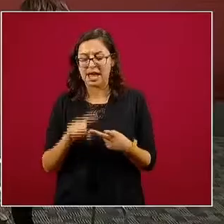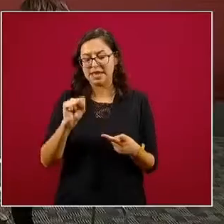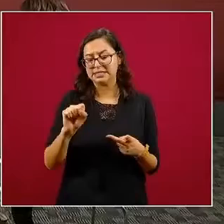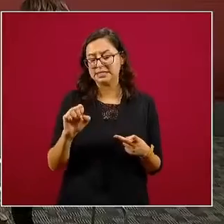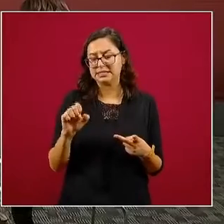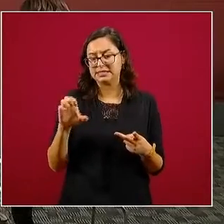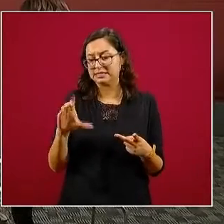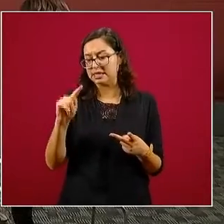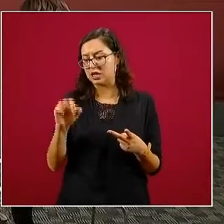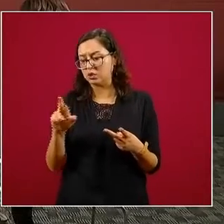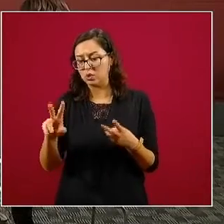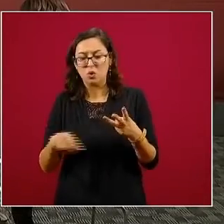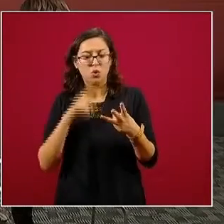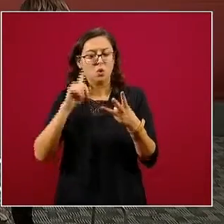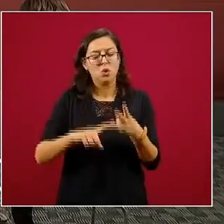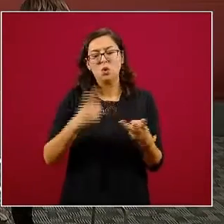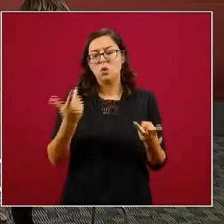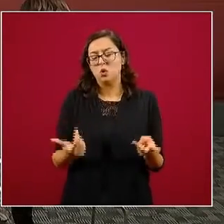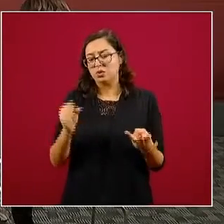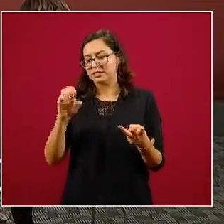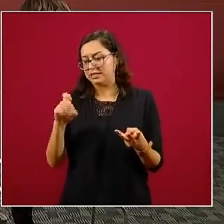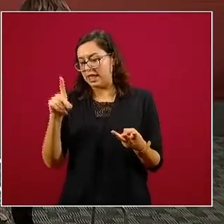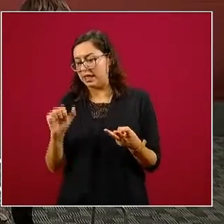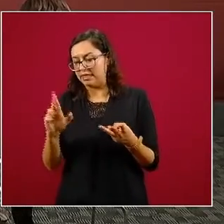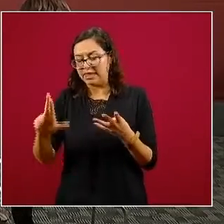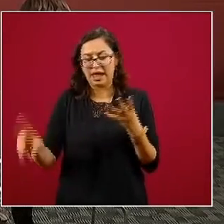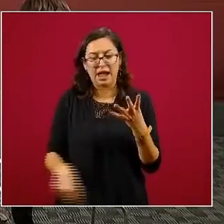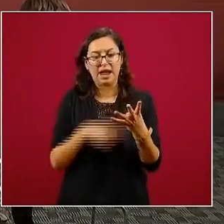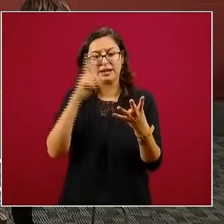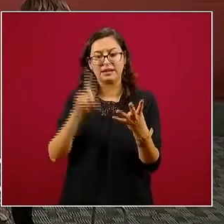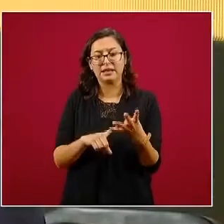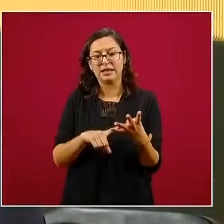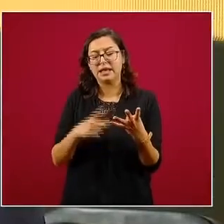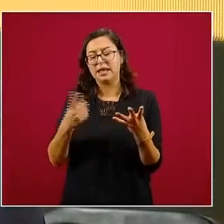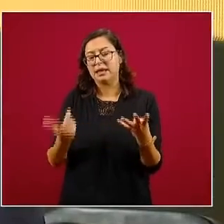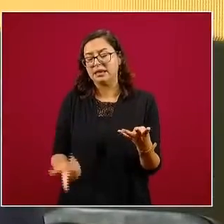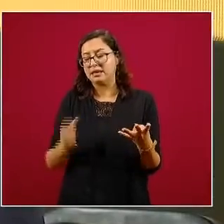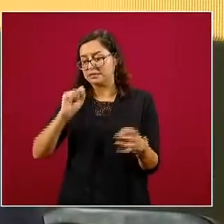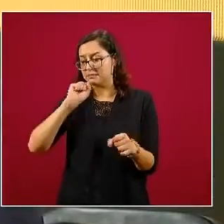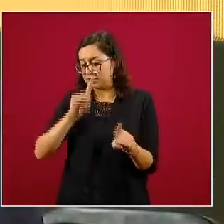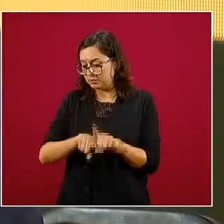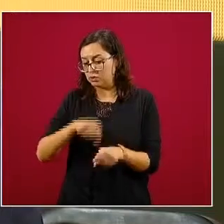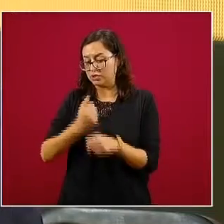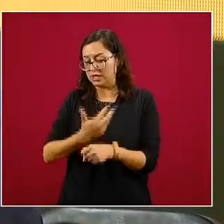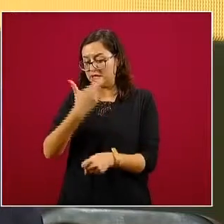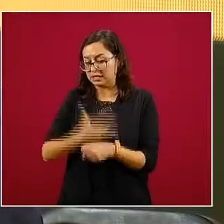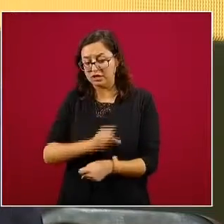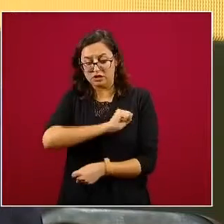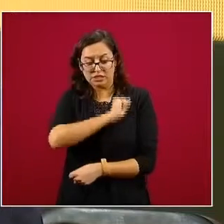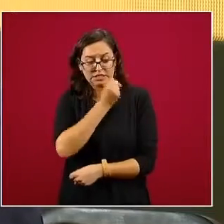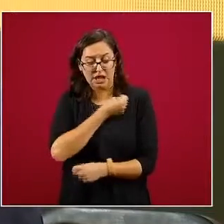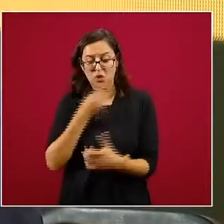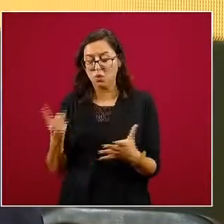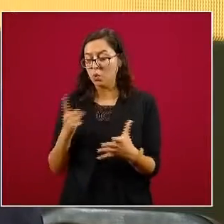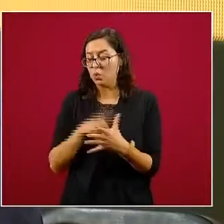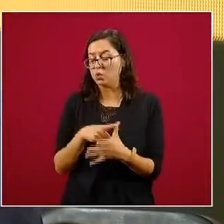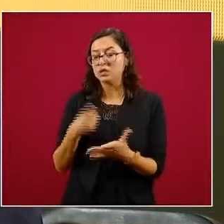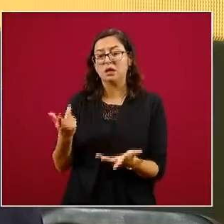por favor. El otro elemento es la inclusión y el respeto de la